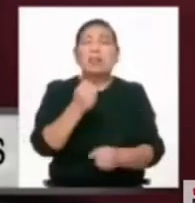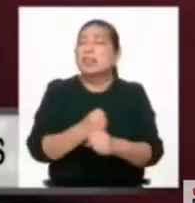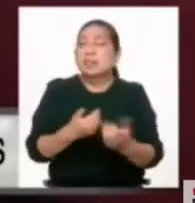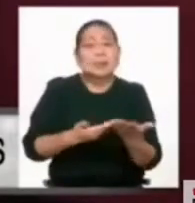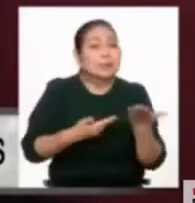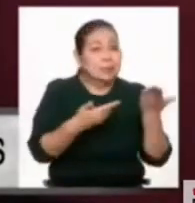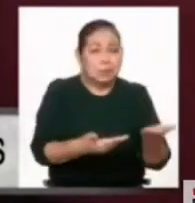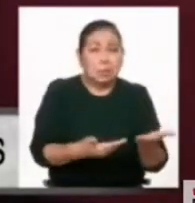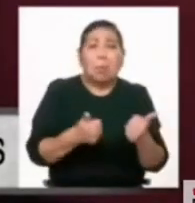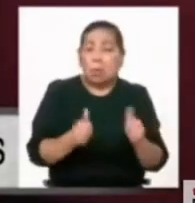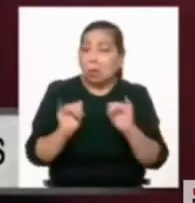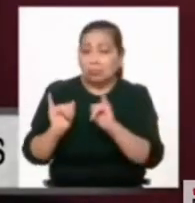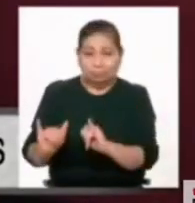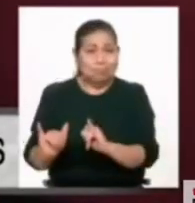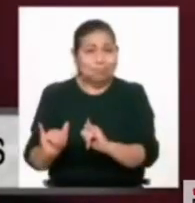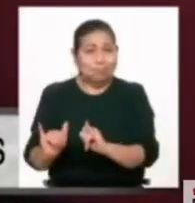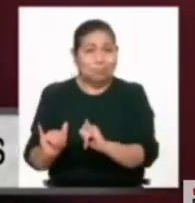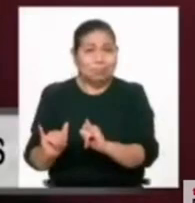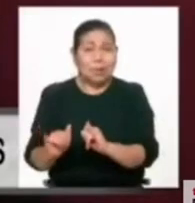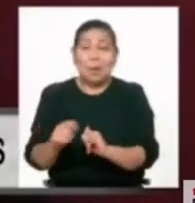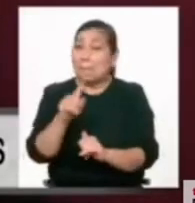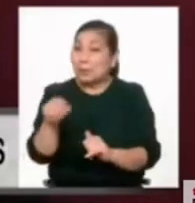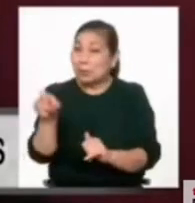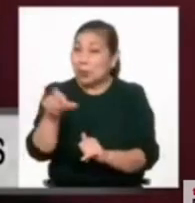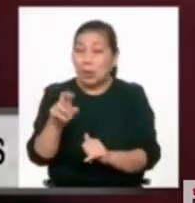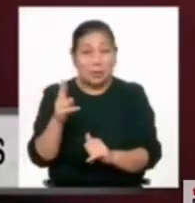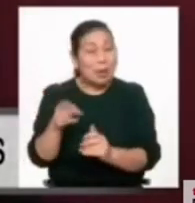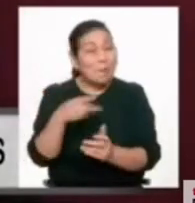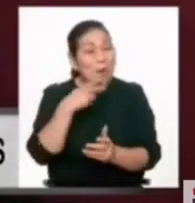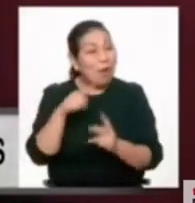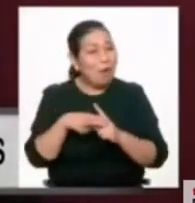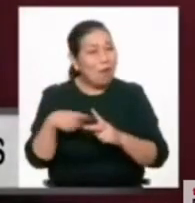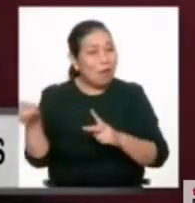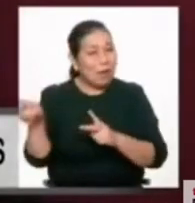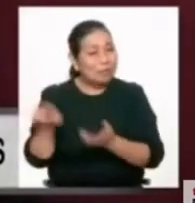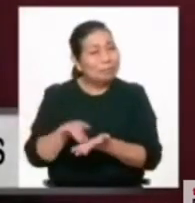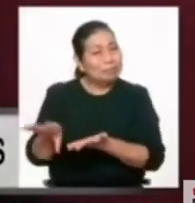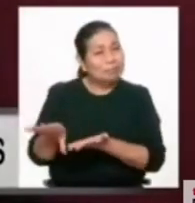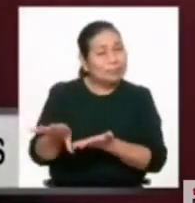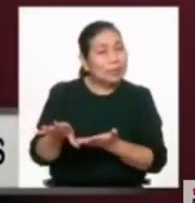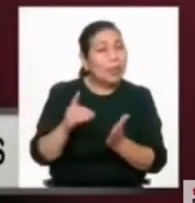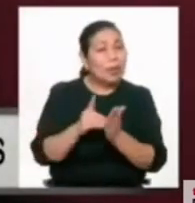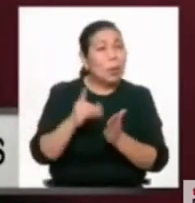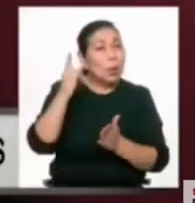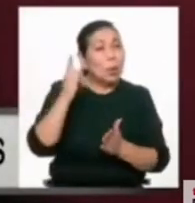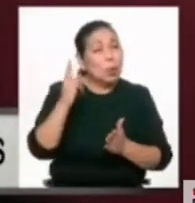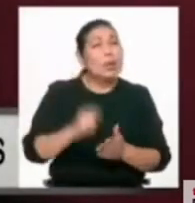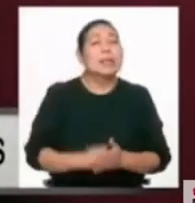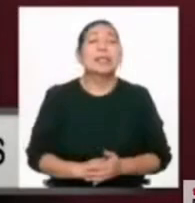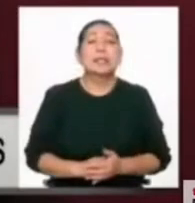acción. Los buenos se quedan y los malos y corruptos se retiran. El decreto de